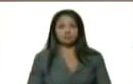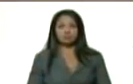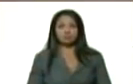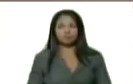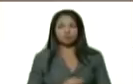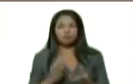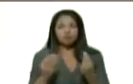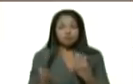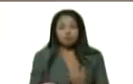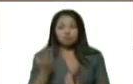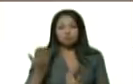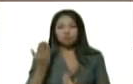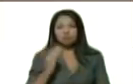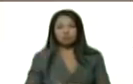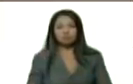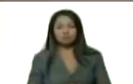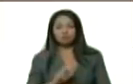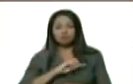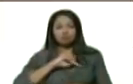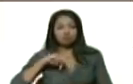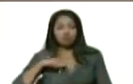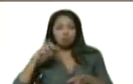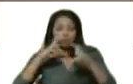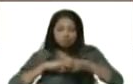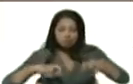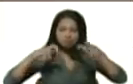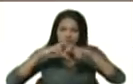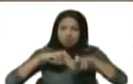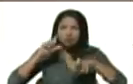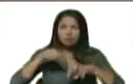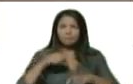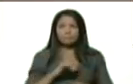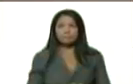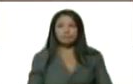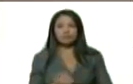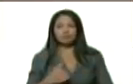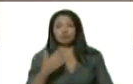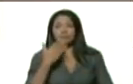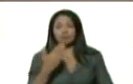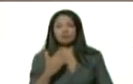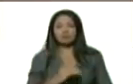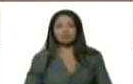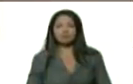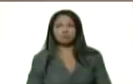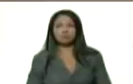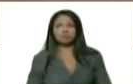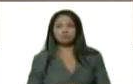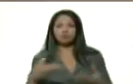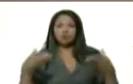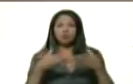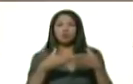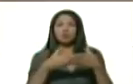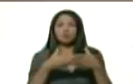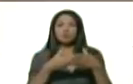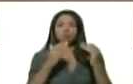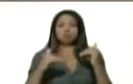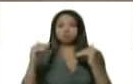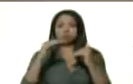muy importante. Y hemos revisado, le he pedido al partido al máximo